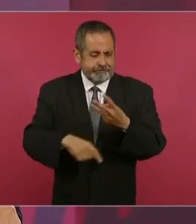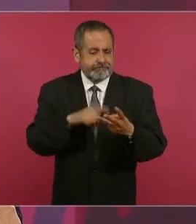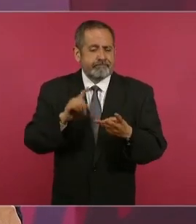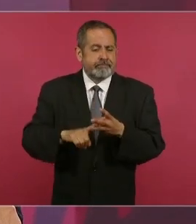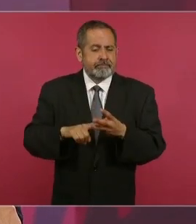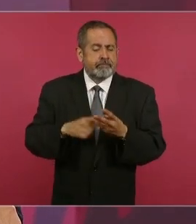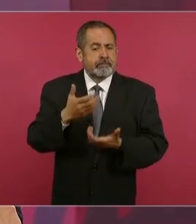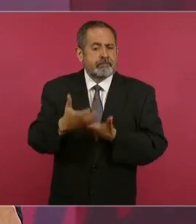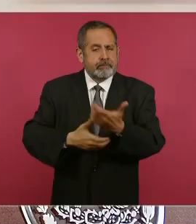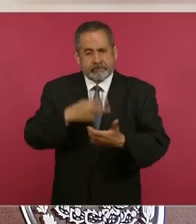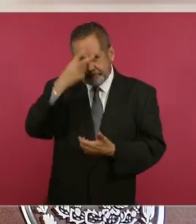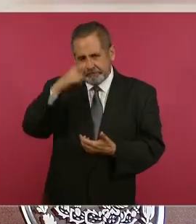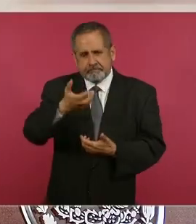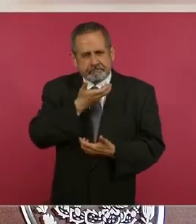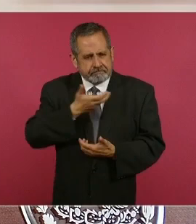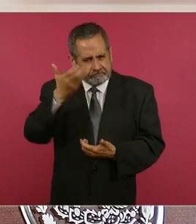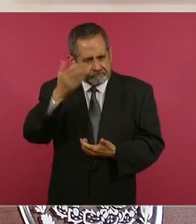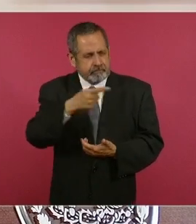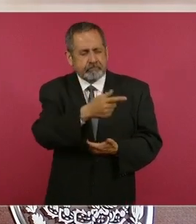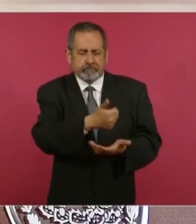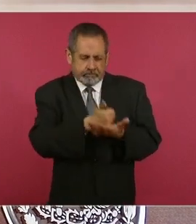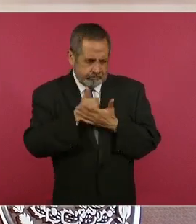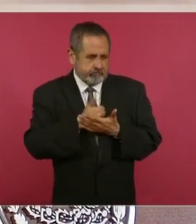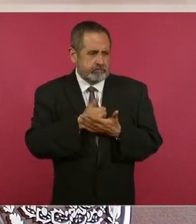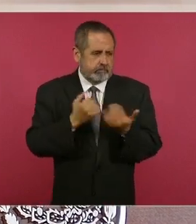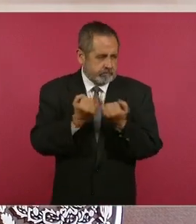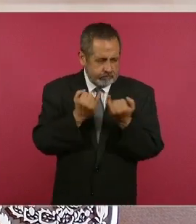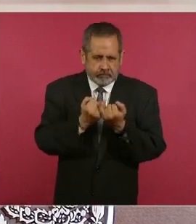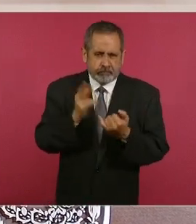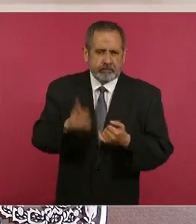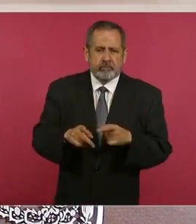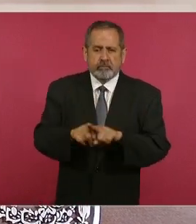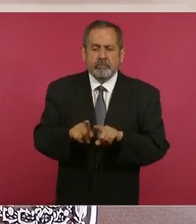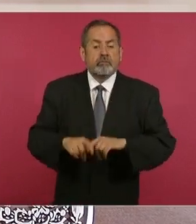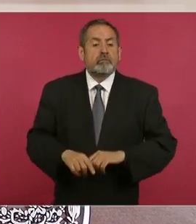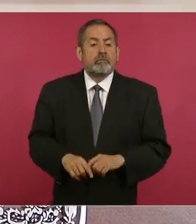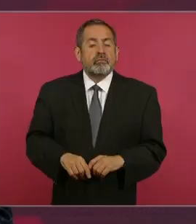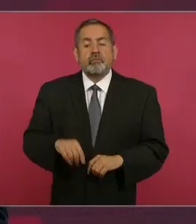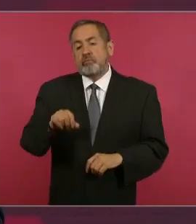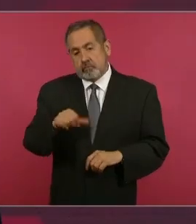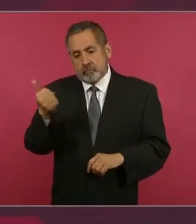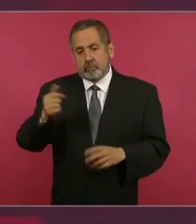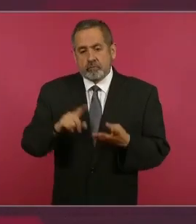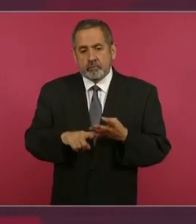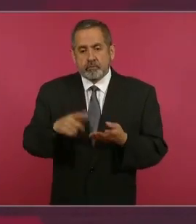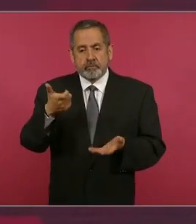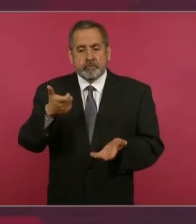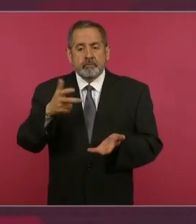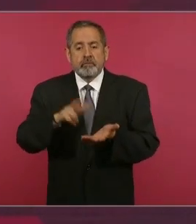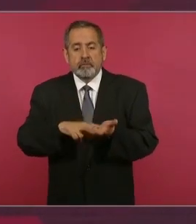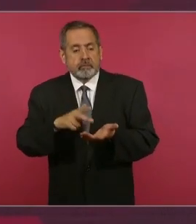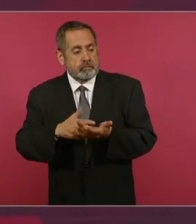ayuden. Y lo otro es que el precio sea